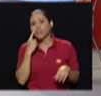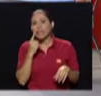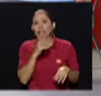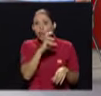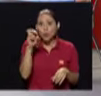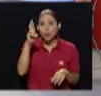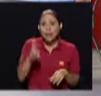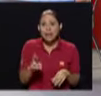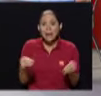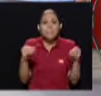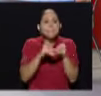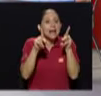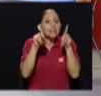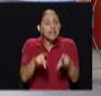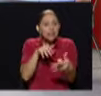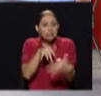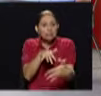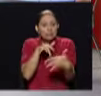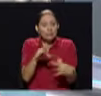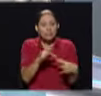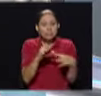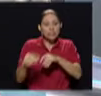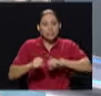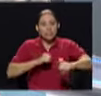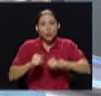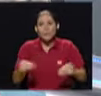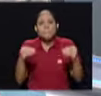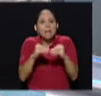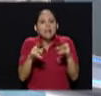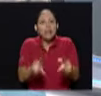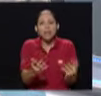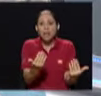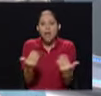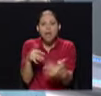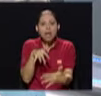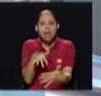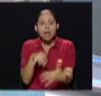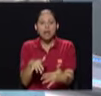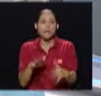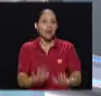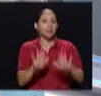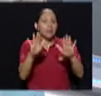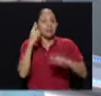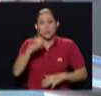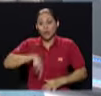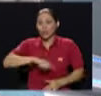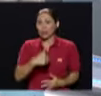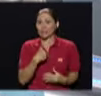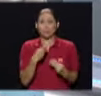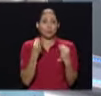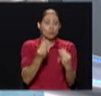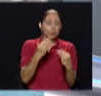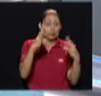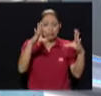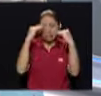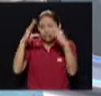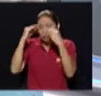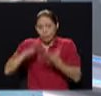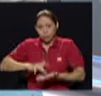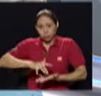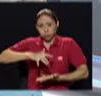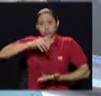surjan más sismólogos, que más gente se prepare en este campo, sería fantástico porque nos estamos ahogando en datos. Realmente es